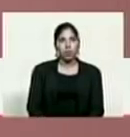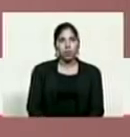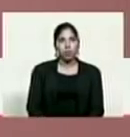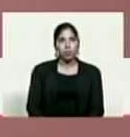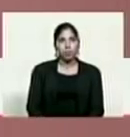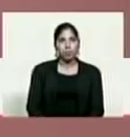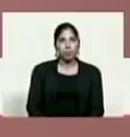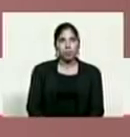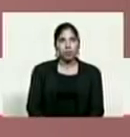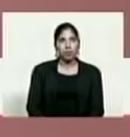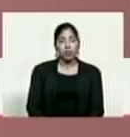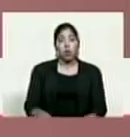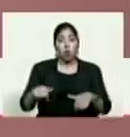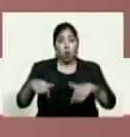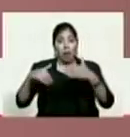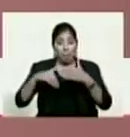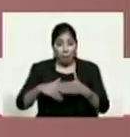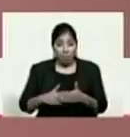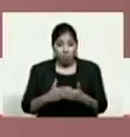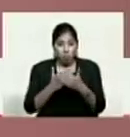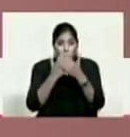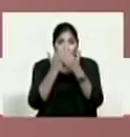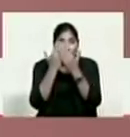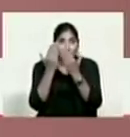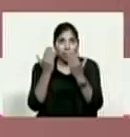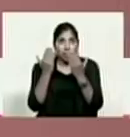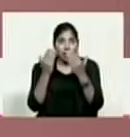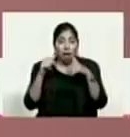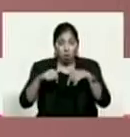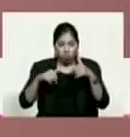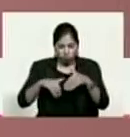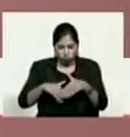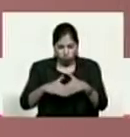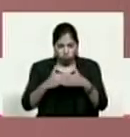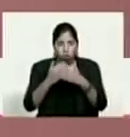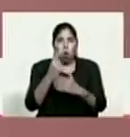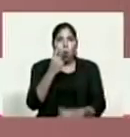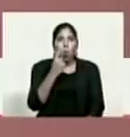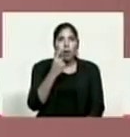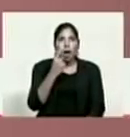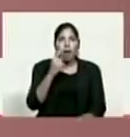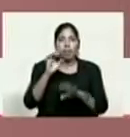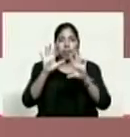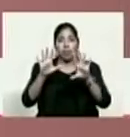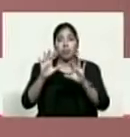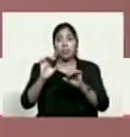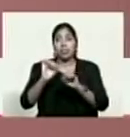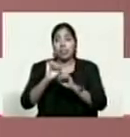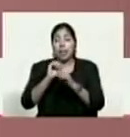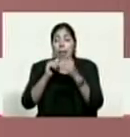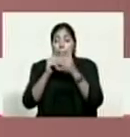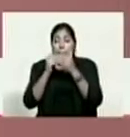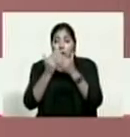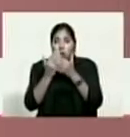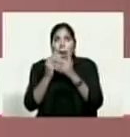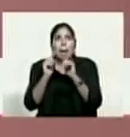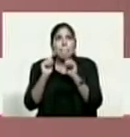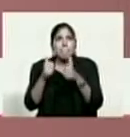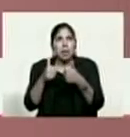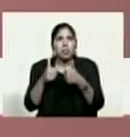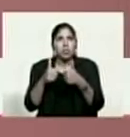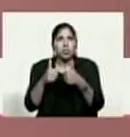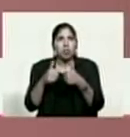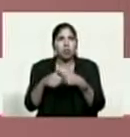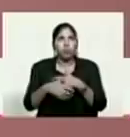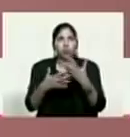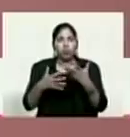que en la madrugada de hoy, para amanecer hoy, a la 1:10 de la mañana arrancaron las palas de los